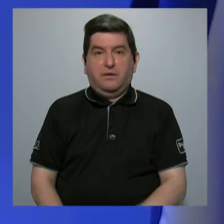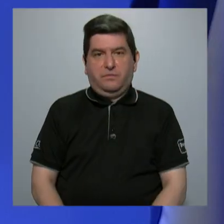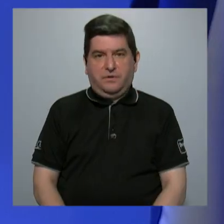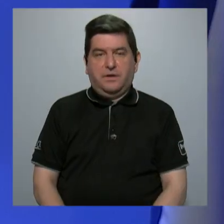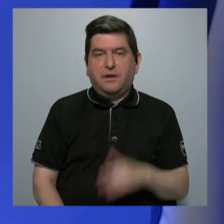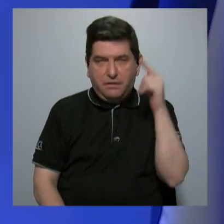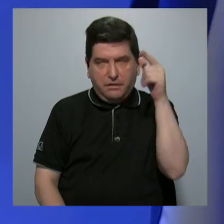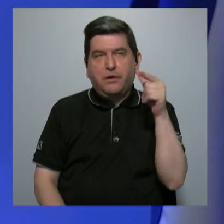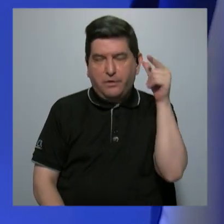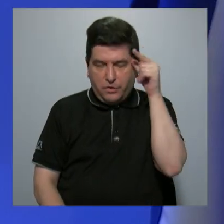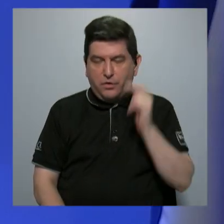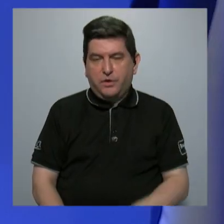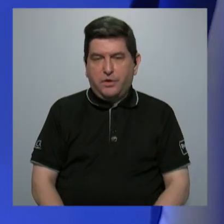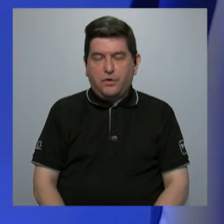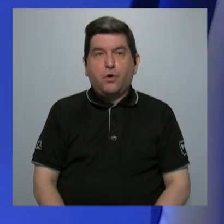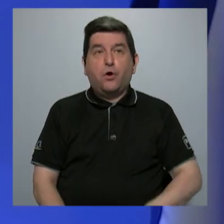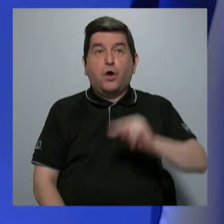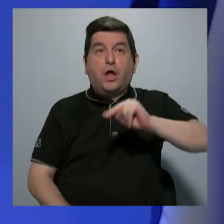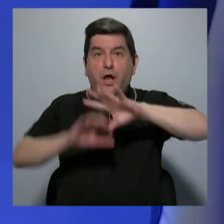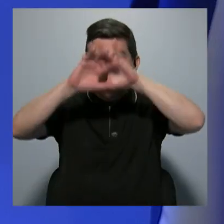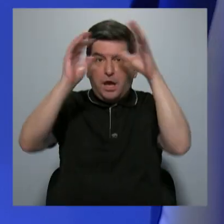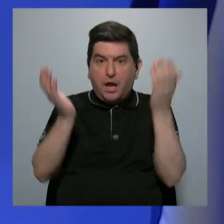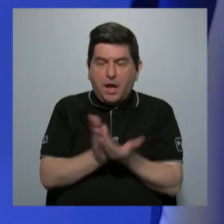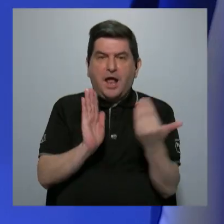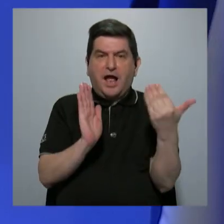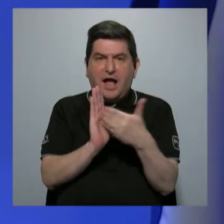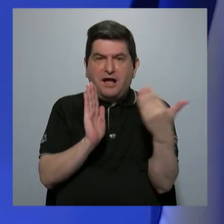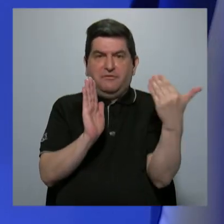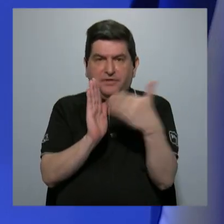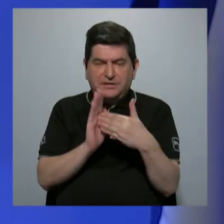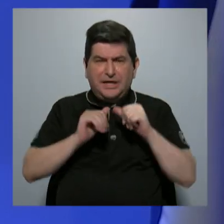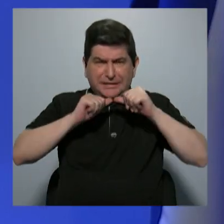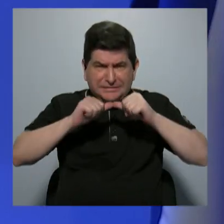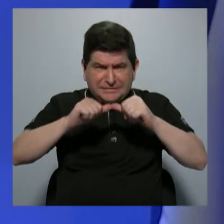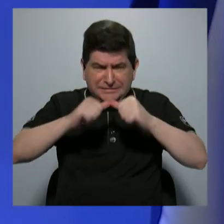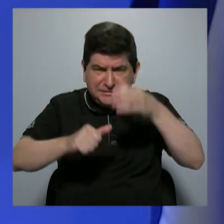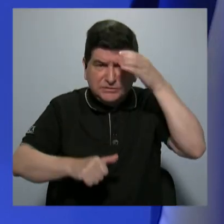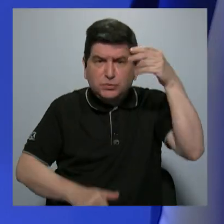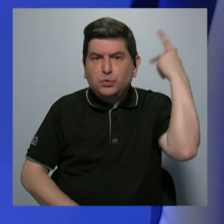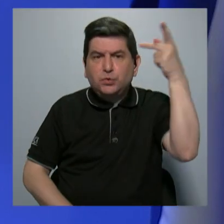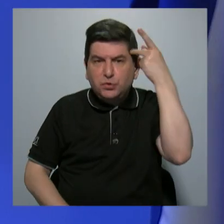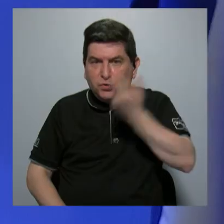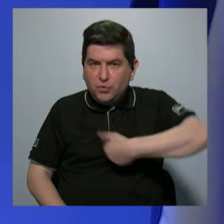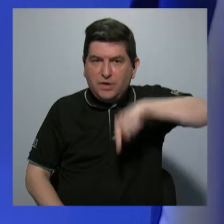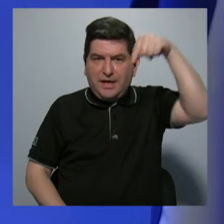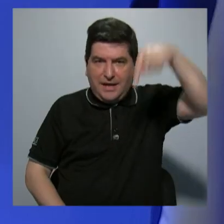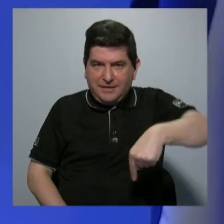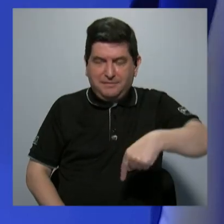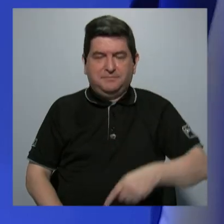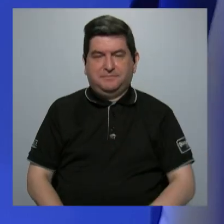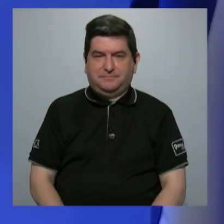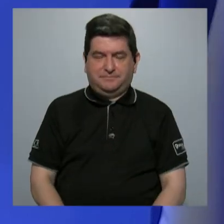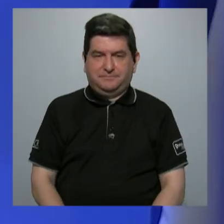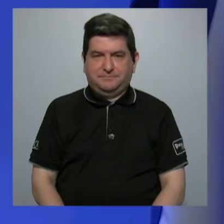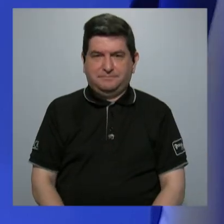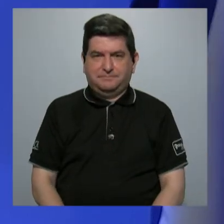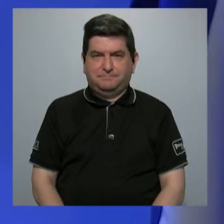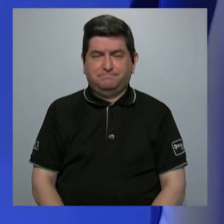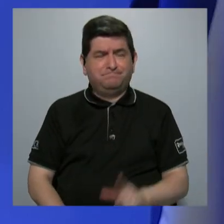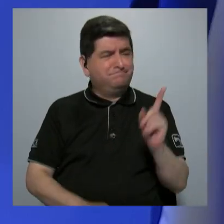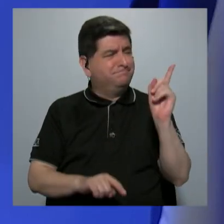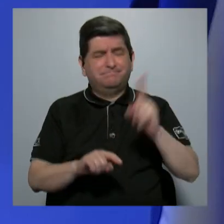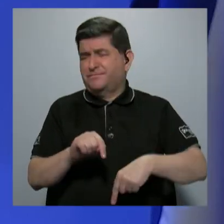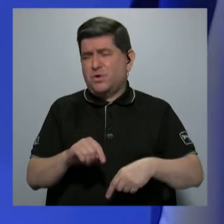supuesto, desde el norte global, afectándonos cada vez más nuestra cultura política local. Entonces, creo que no se